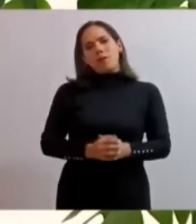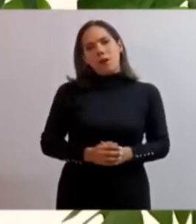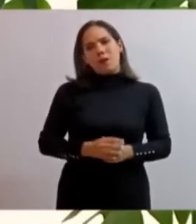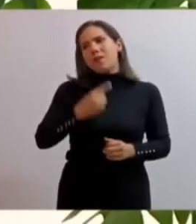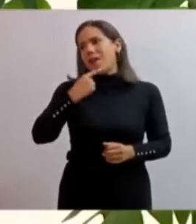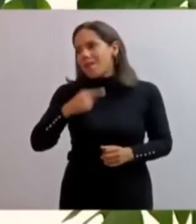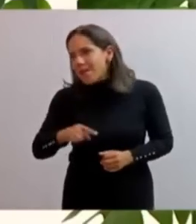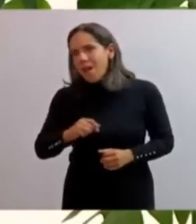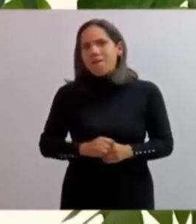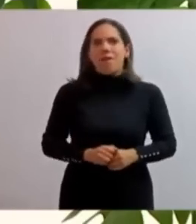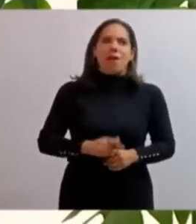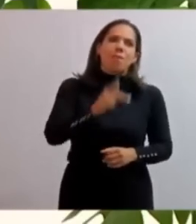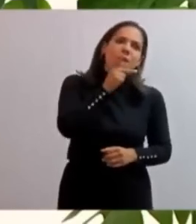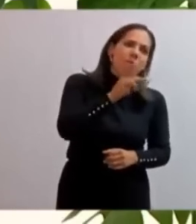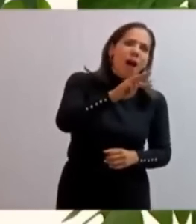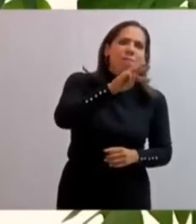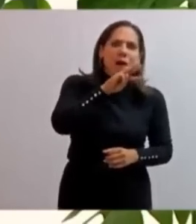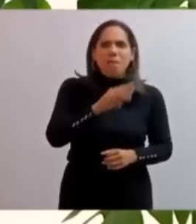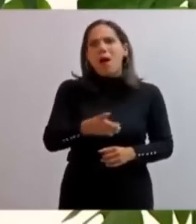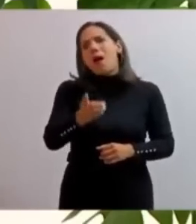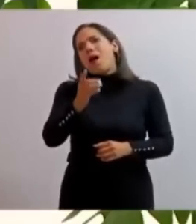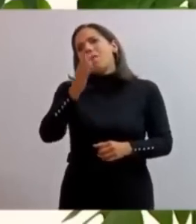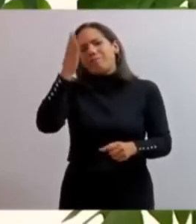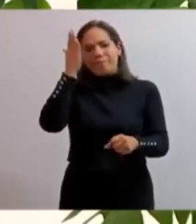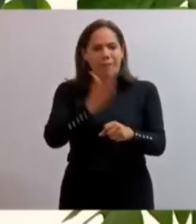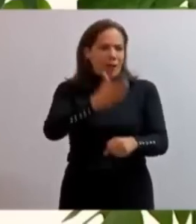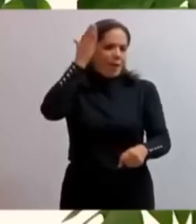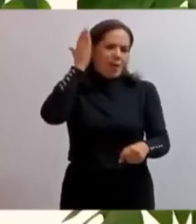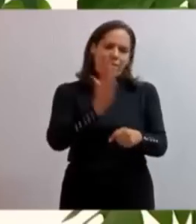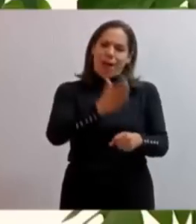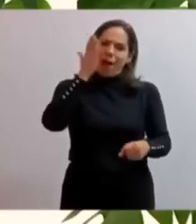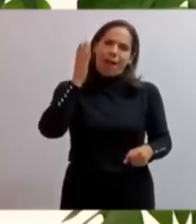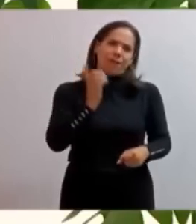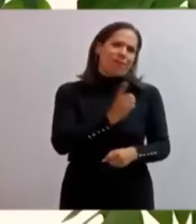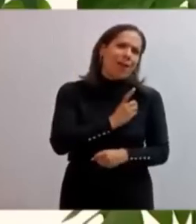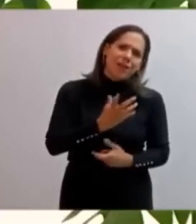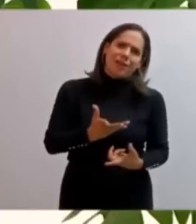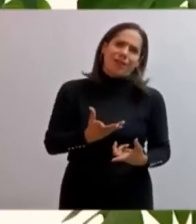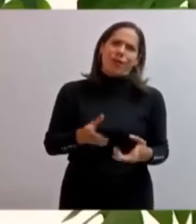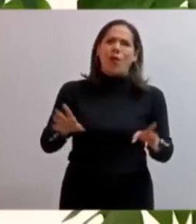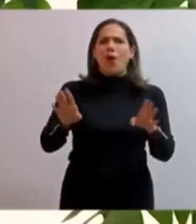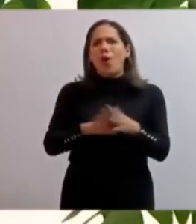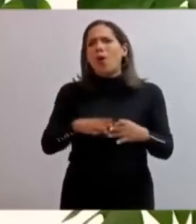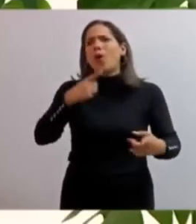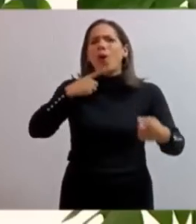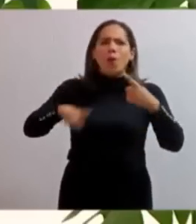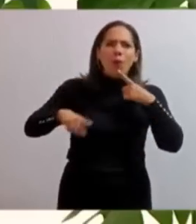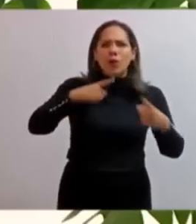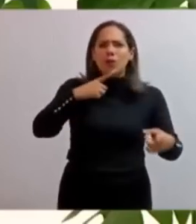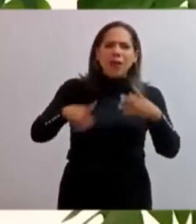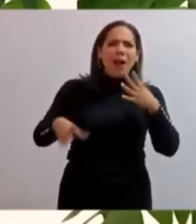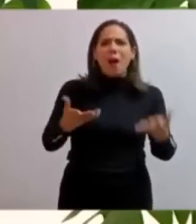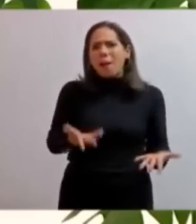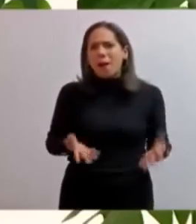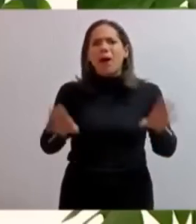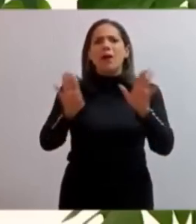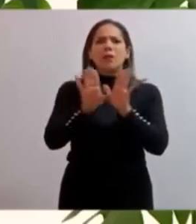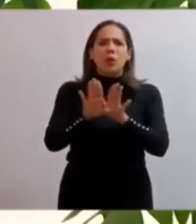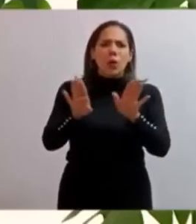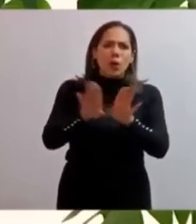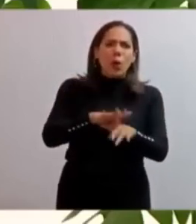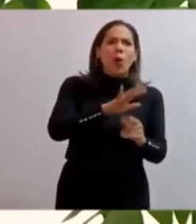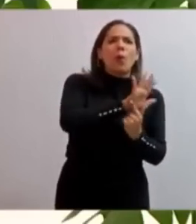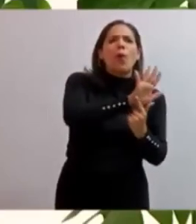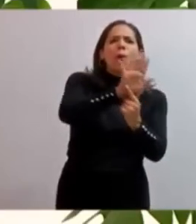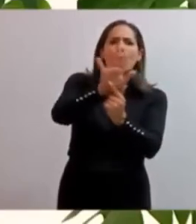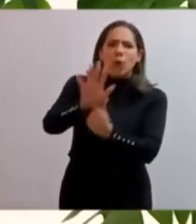de familia solo me están sancionando. ¿Cómo trabajamos? ¿Cómo discutimos? ¿Cómo mostramos a